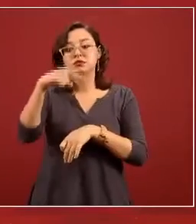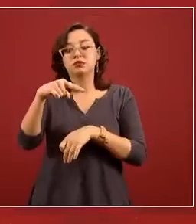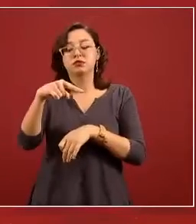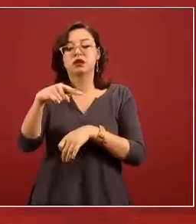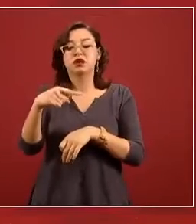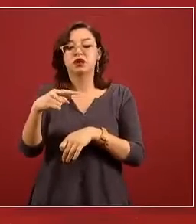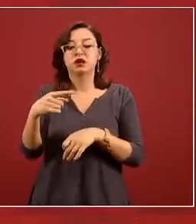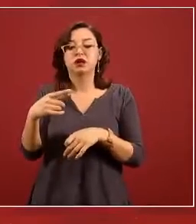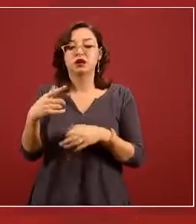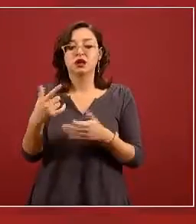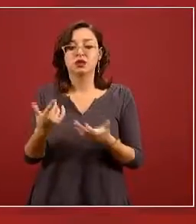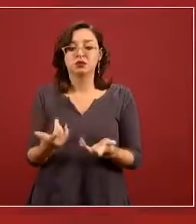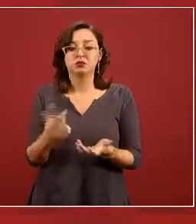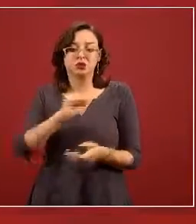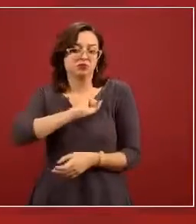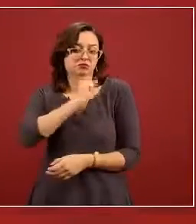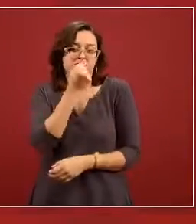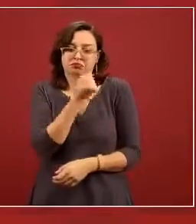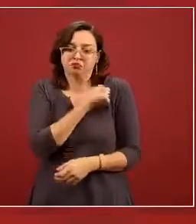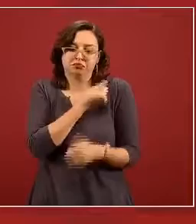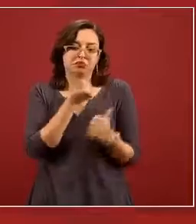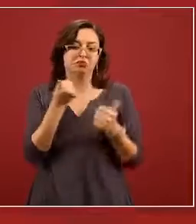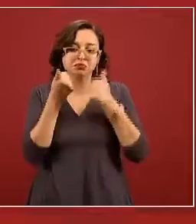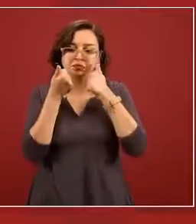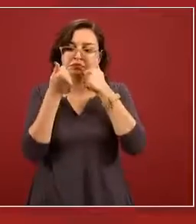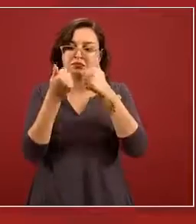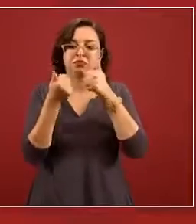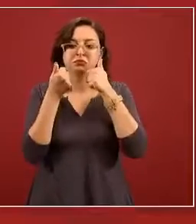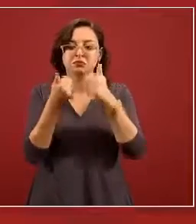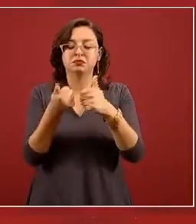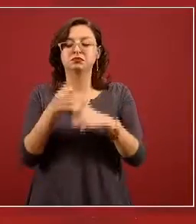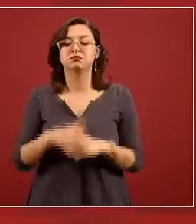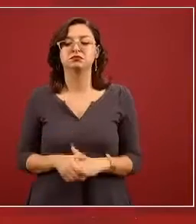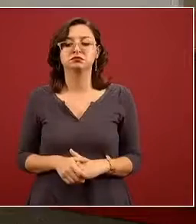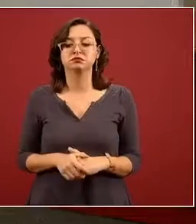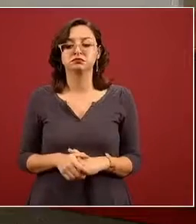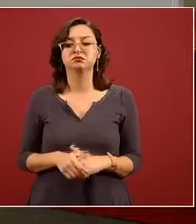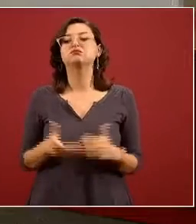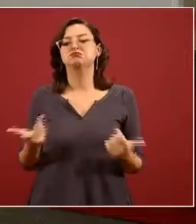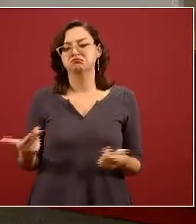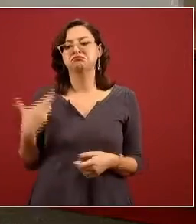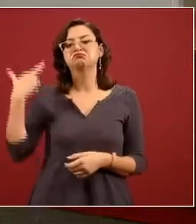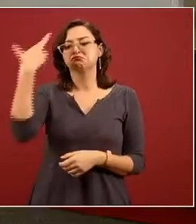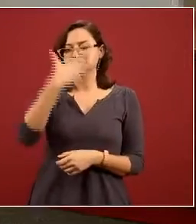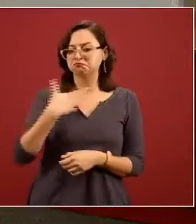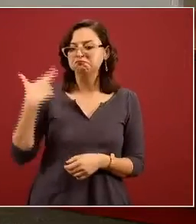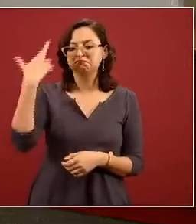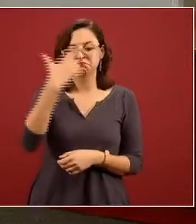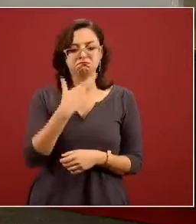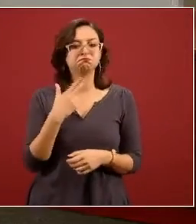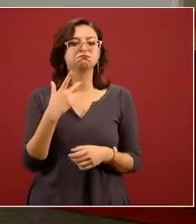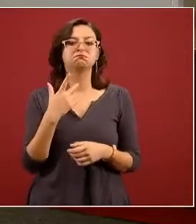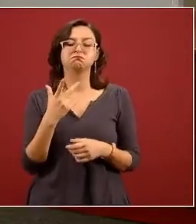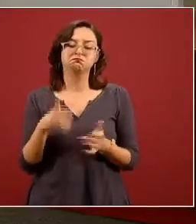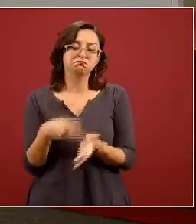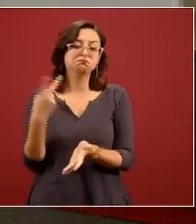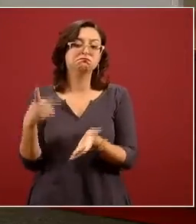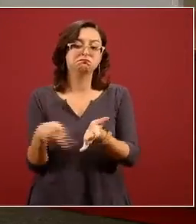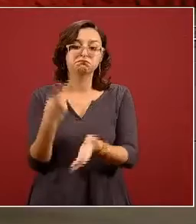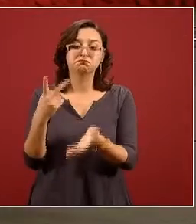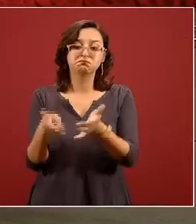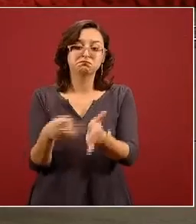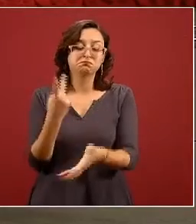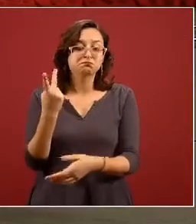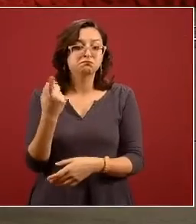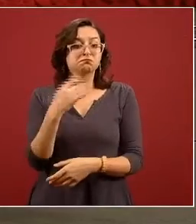componente de salud, y donde nos integramos todos. Se hace también este tipo de revisiones, de presentaciones. Puedo decir que de